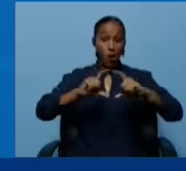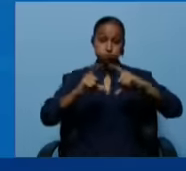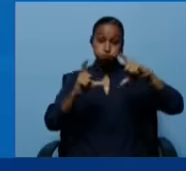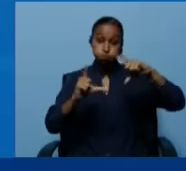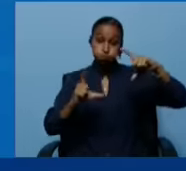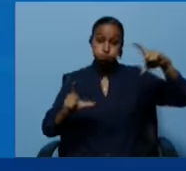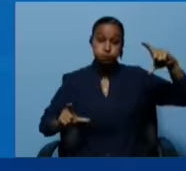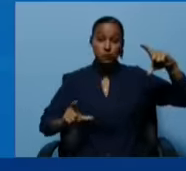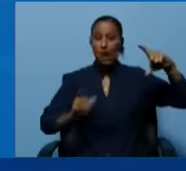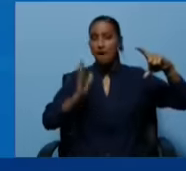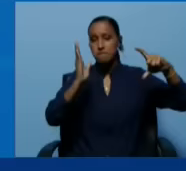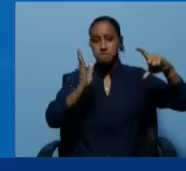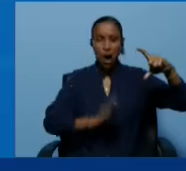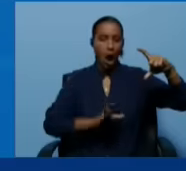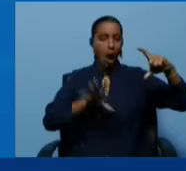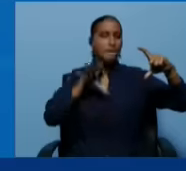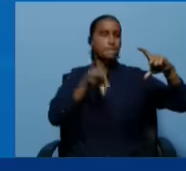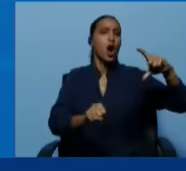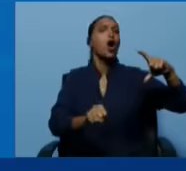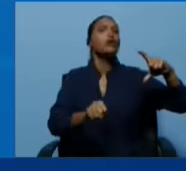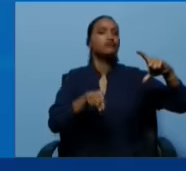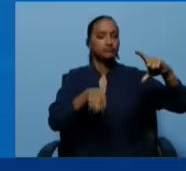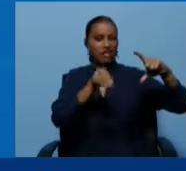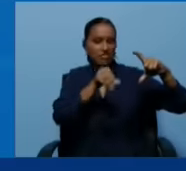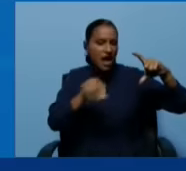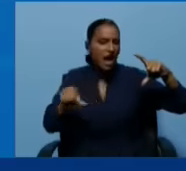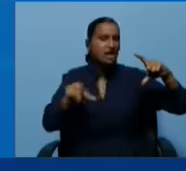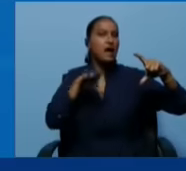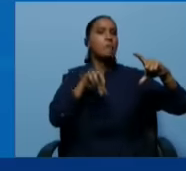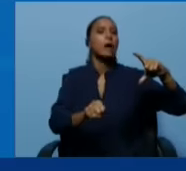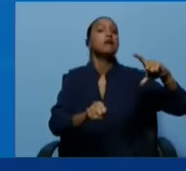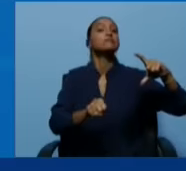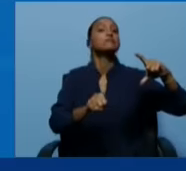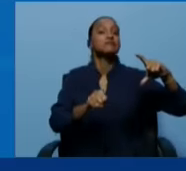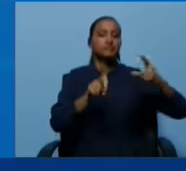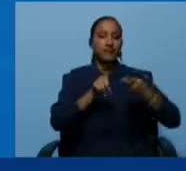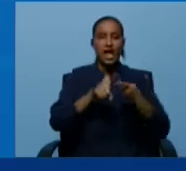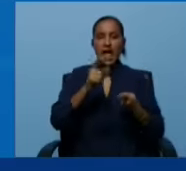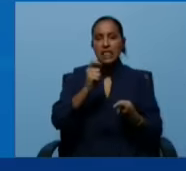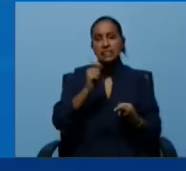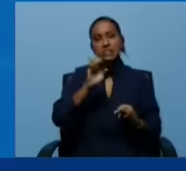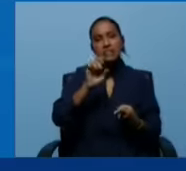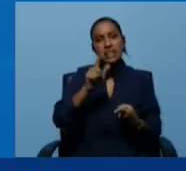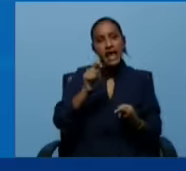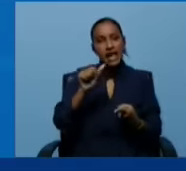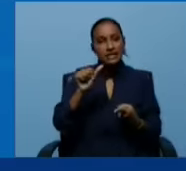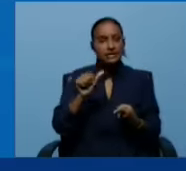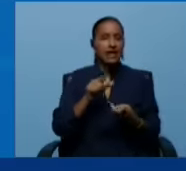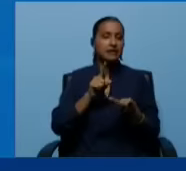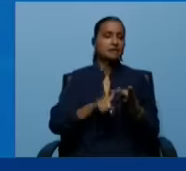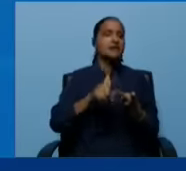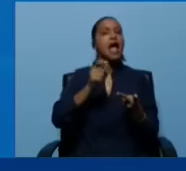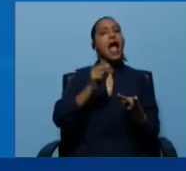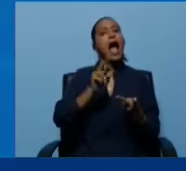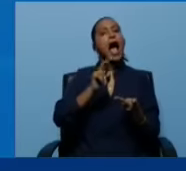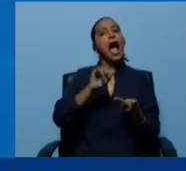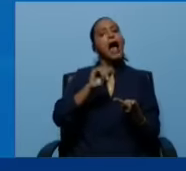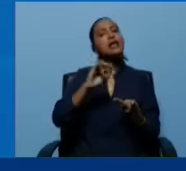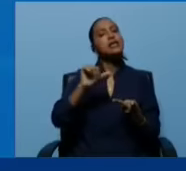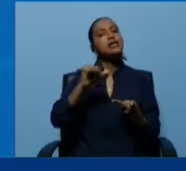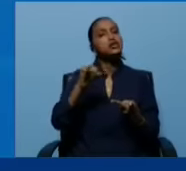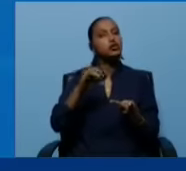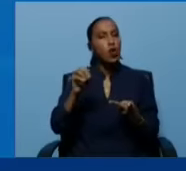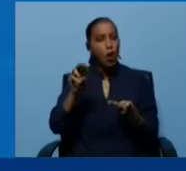Se lo despojaron completamente. Todo lo que es Texas, Arizona, hasta California,